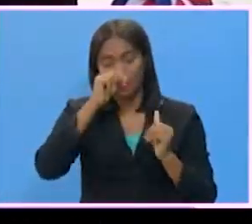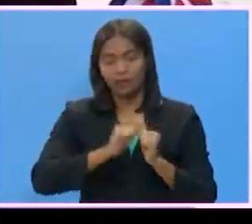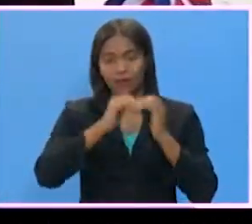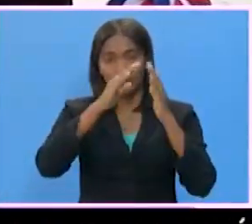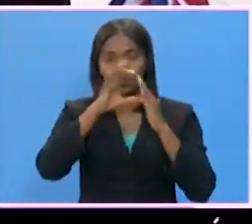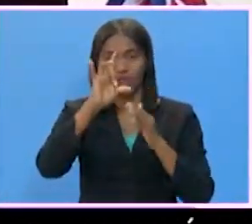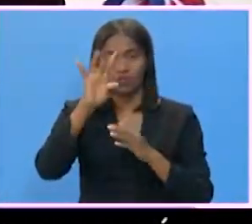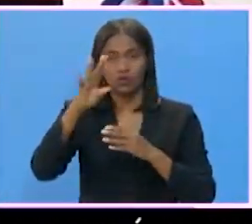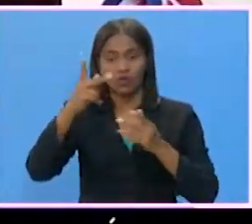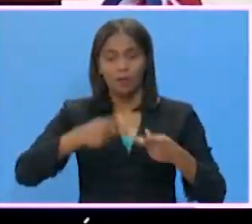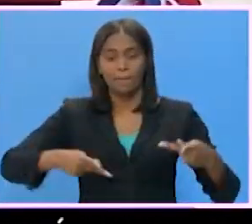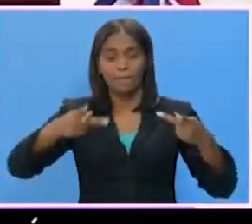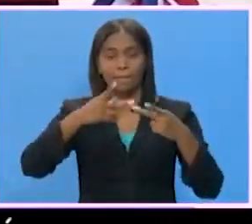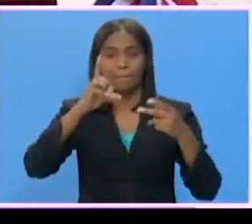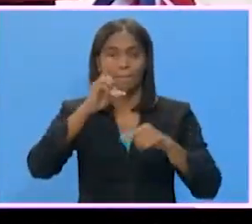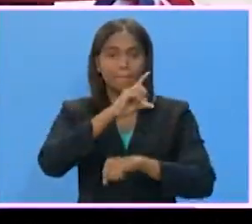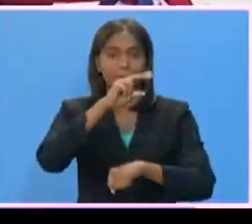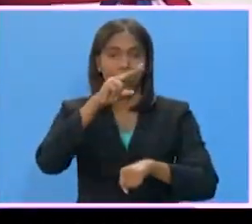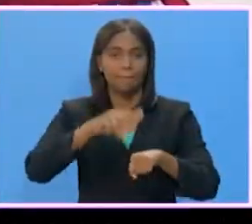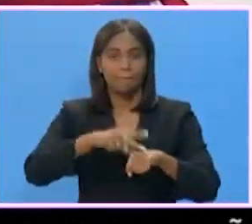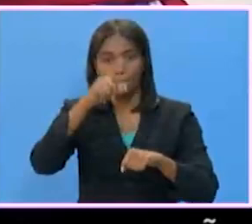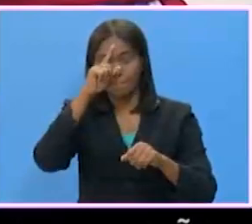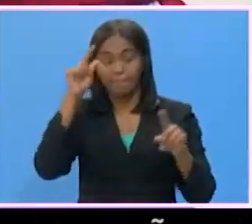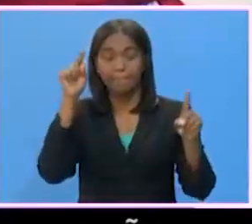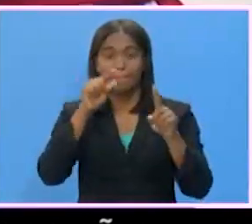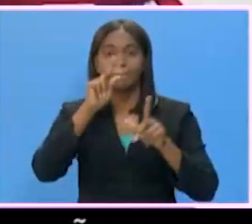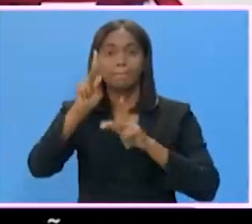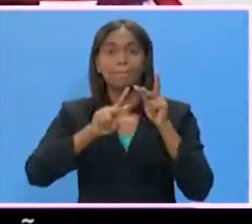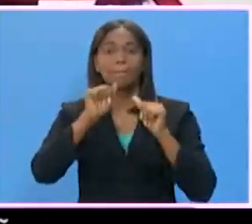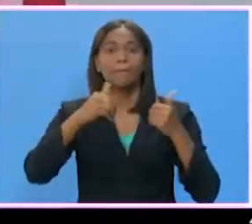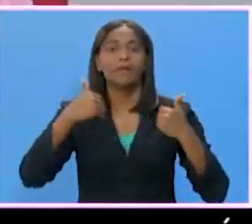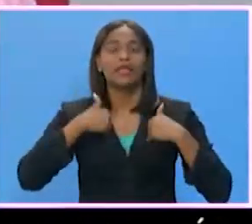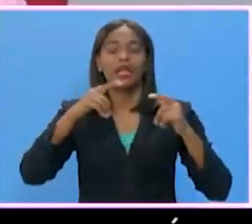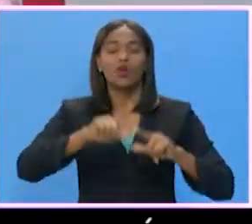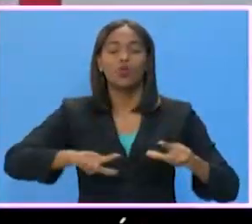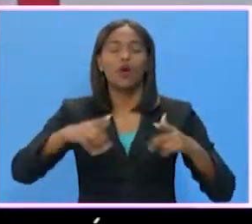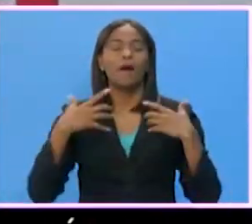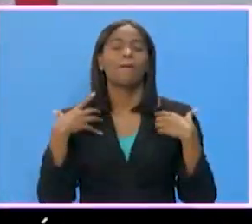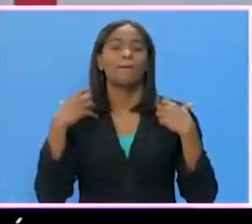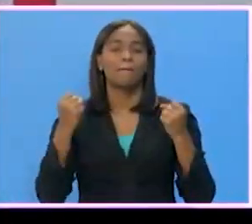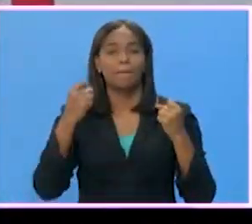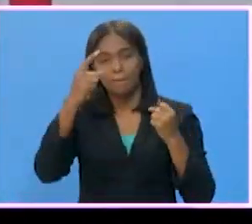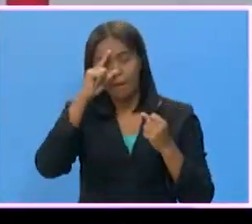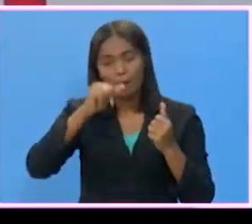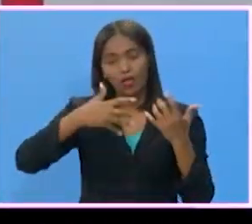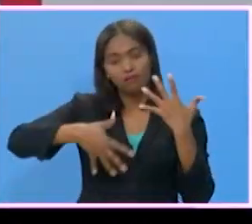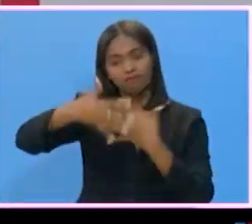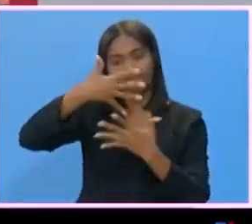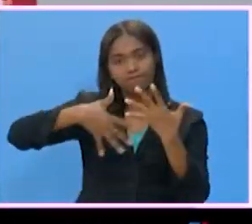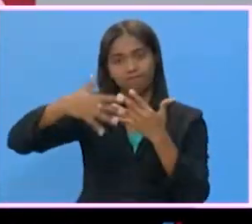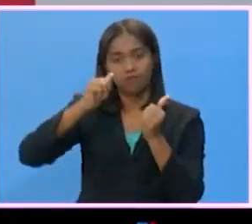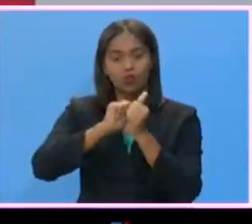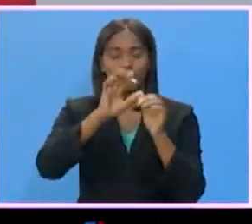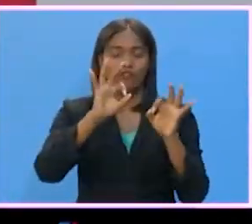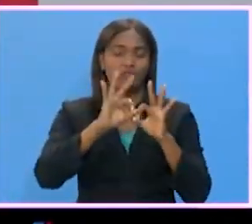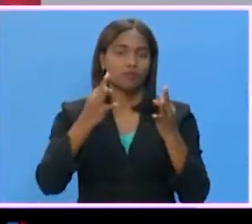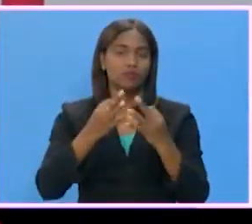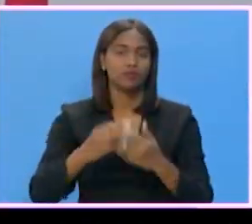84 parques del Distrito Nacional a fin de que las personas puedan tener un espacio sano para compartir en